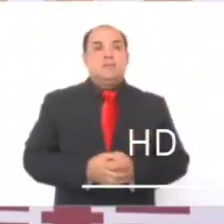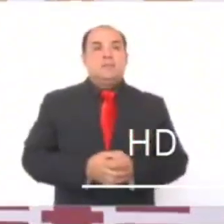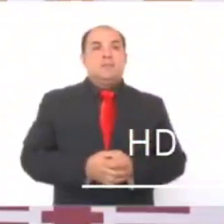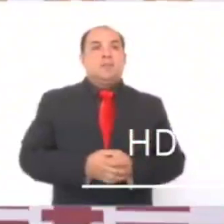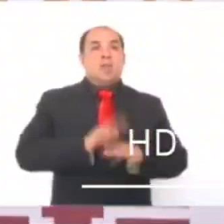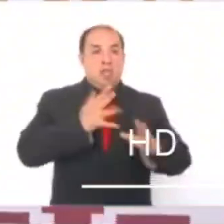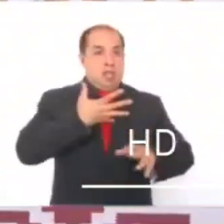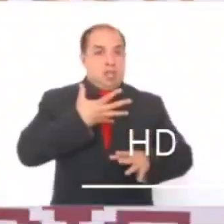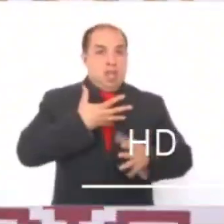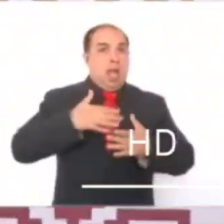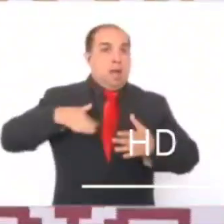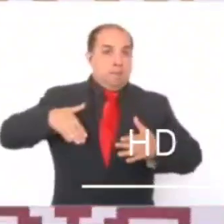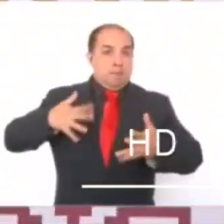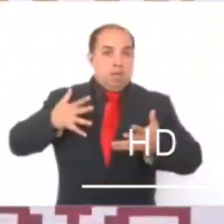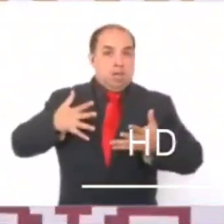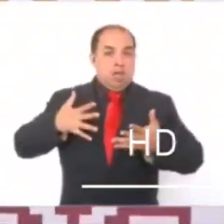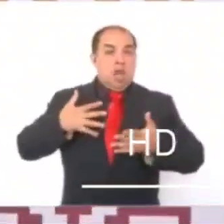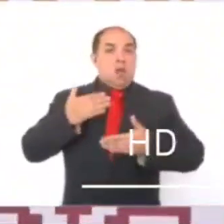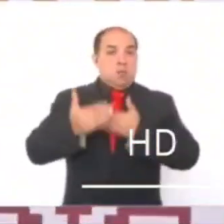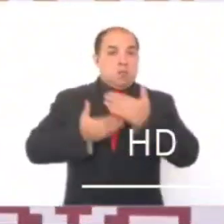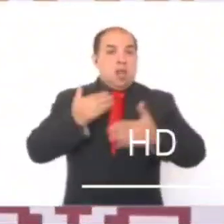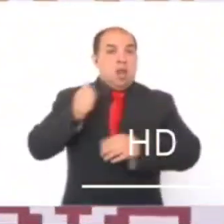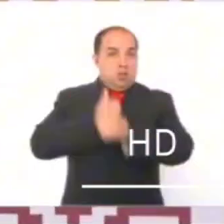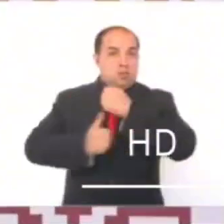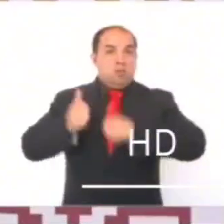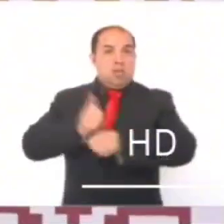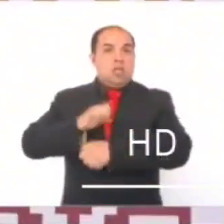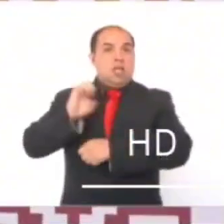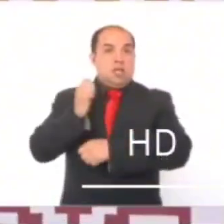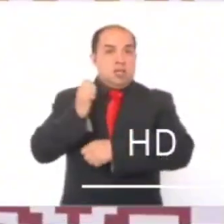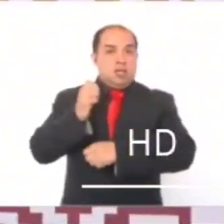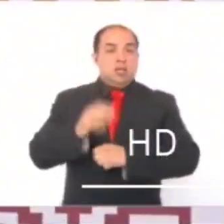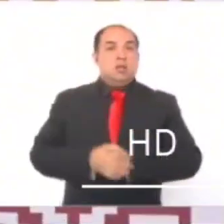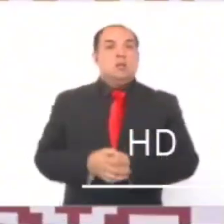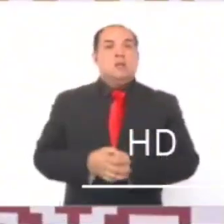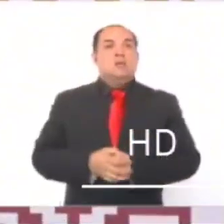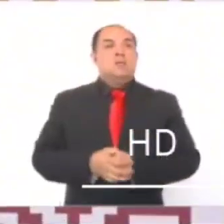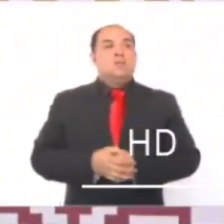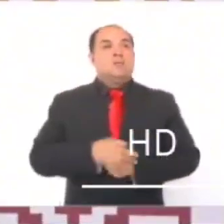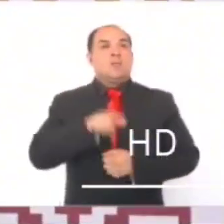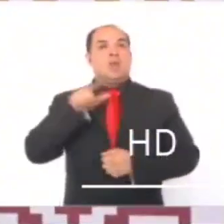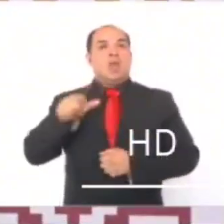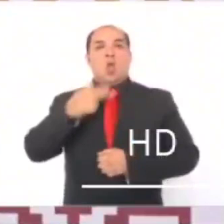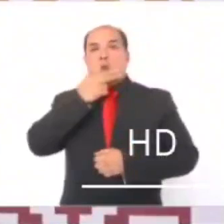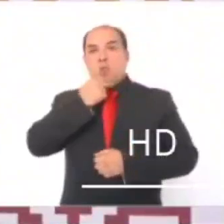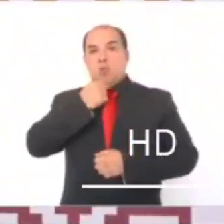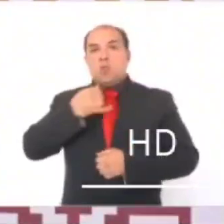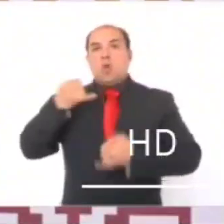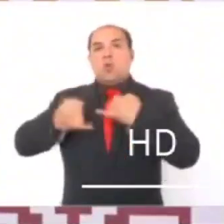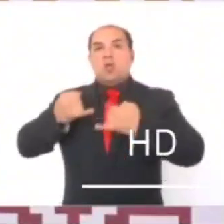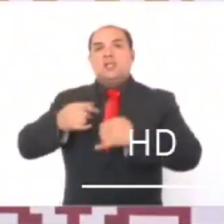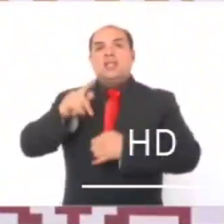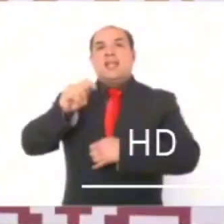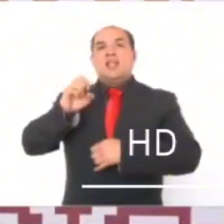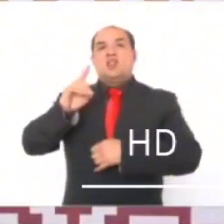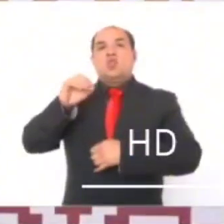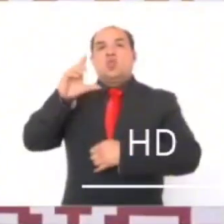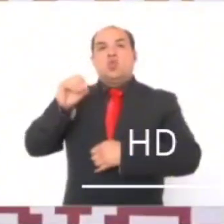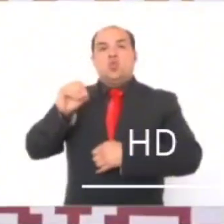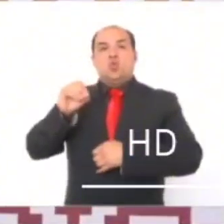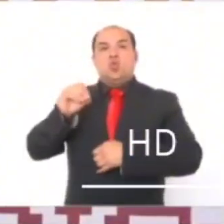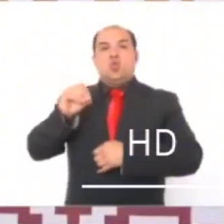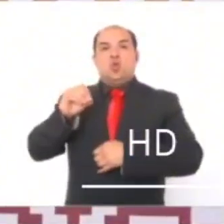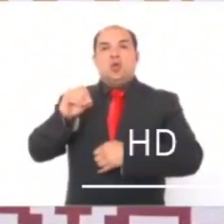sucedido algunos hechos recientes cuando el año pasado, en enero, un juez, Teodulo Pacheco había dado un